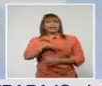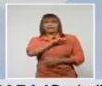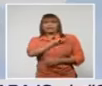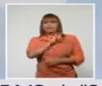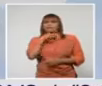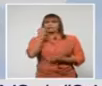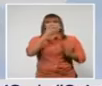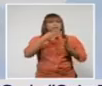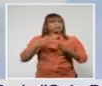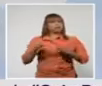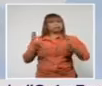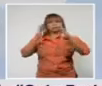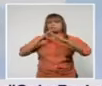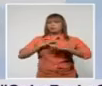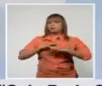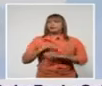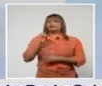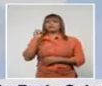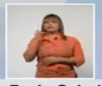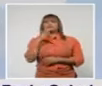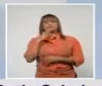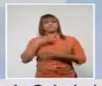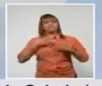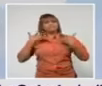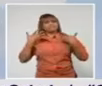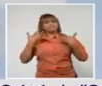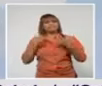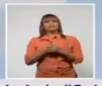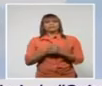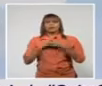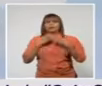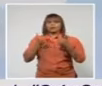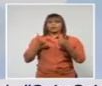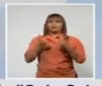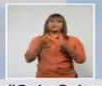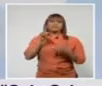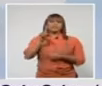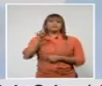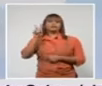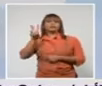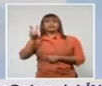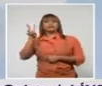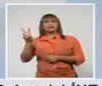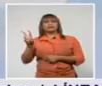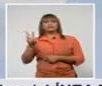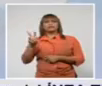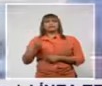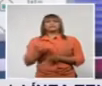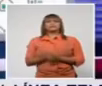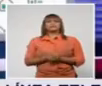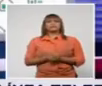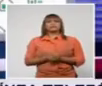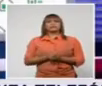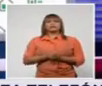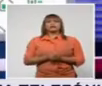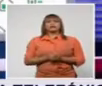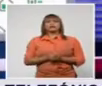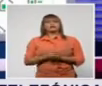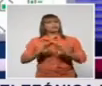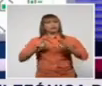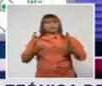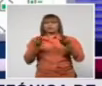fallecidos. Felizmente, esta cifra se mantiene en 122 para una letalidad de 2,13% en